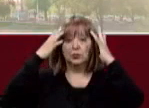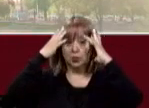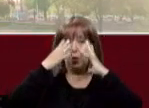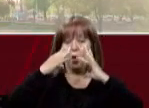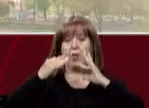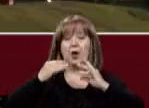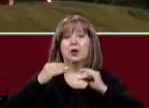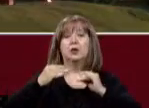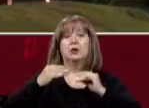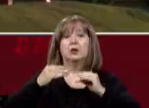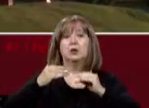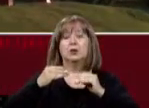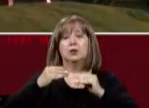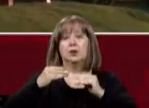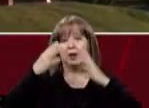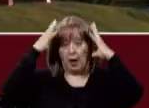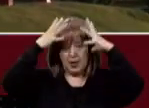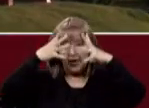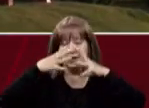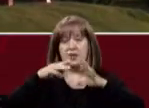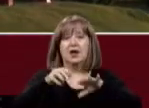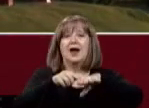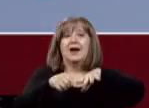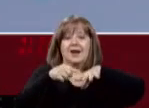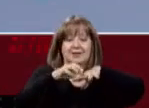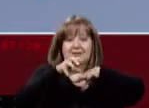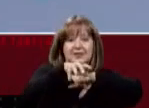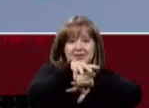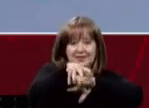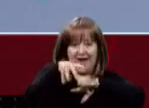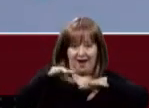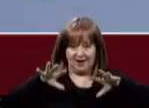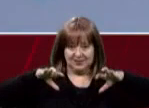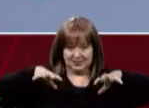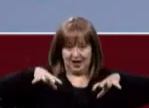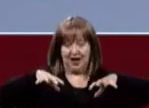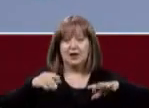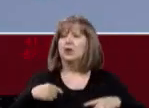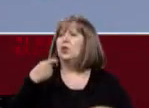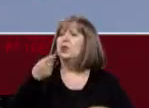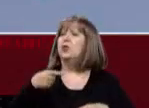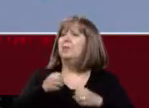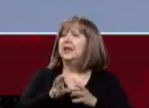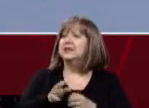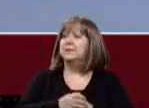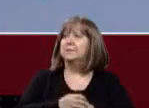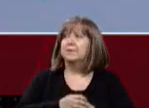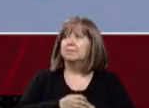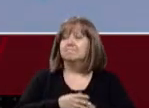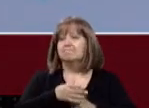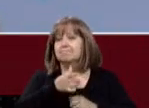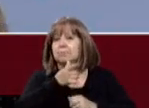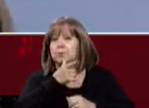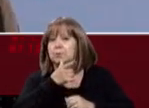y pátina que va a tener su cabeza y las garras. ¿Ya saben cuándo empiezan? Se empezaría